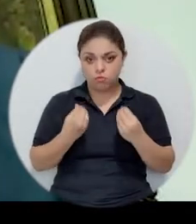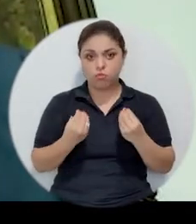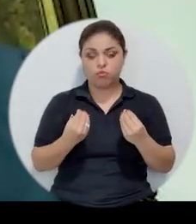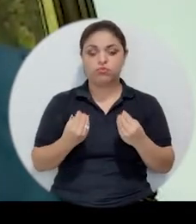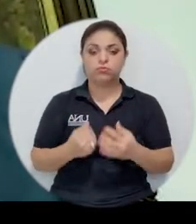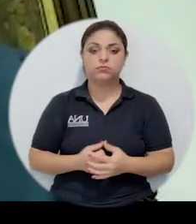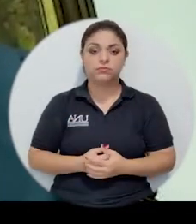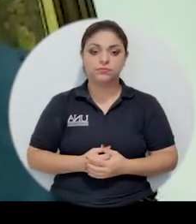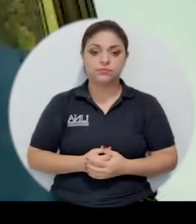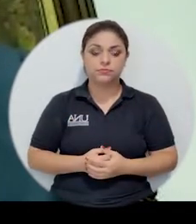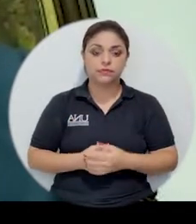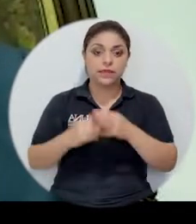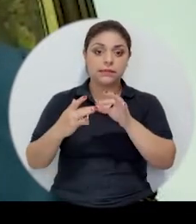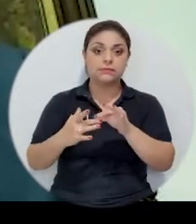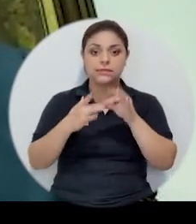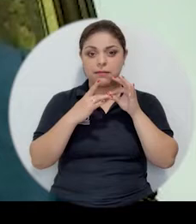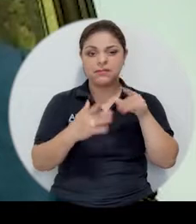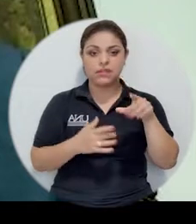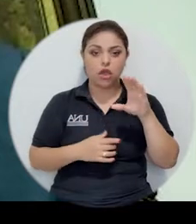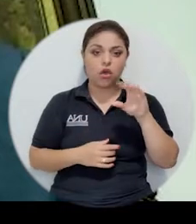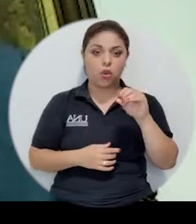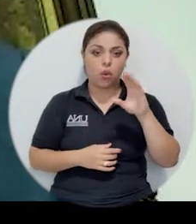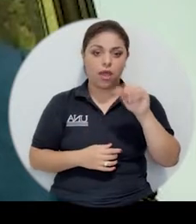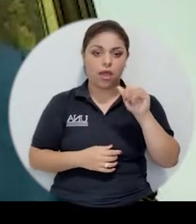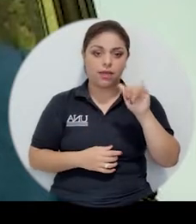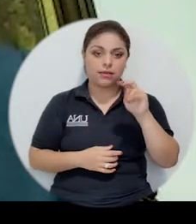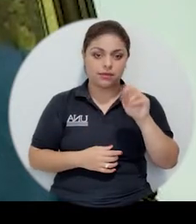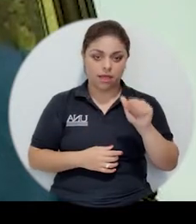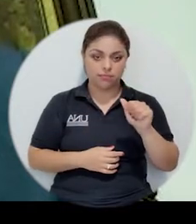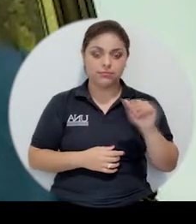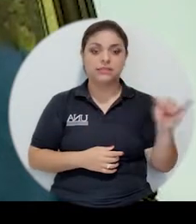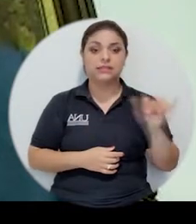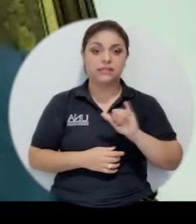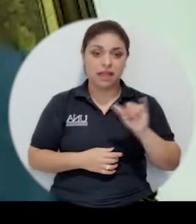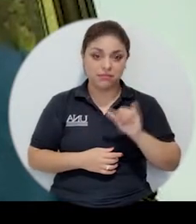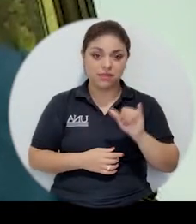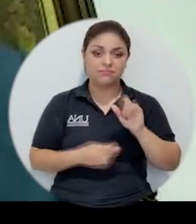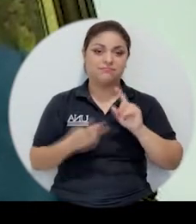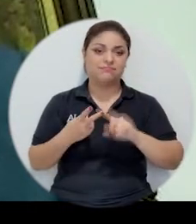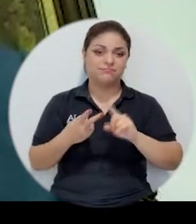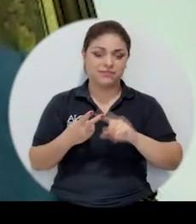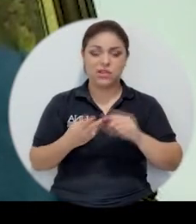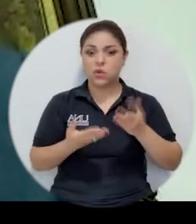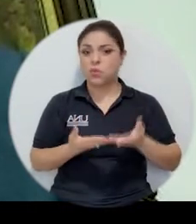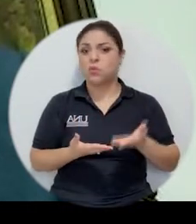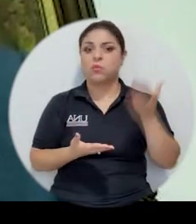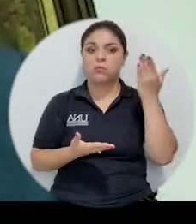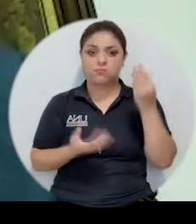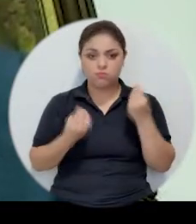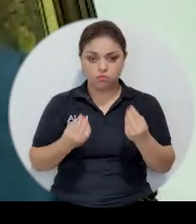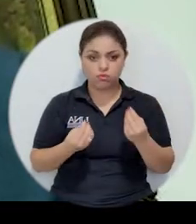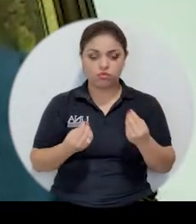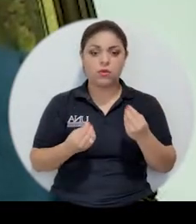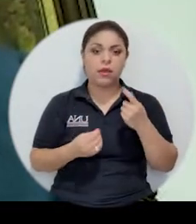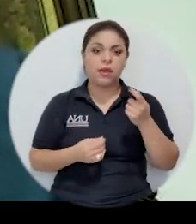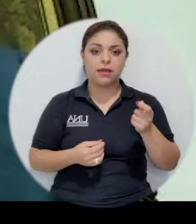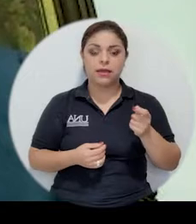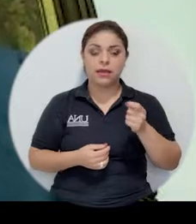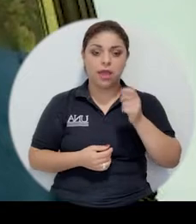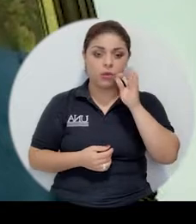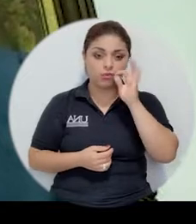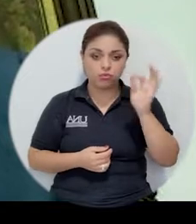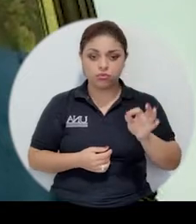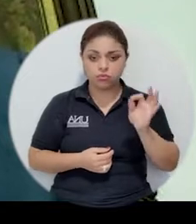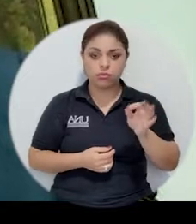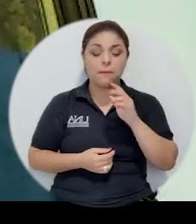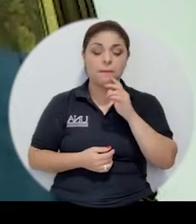fuerte el tráfico internacional, principalmente de cocaína, y ahora vemos un fenómeno importante también de lo que es la producción